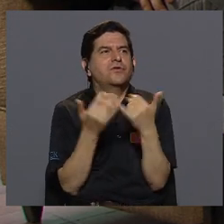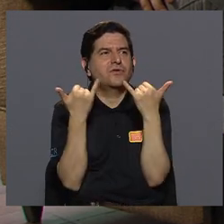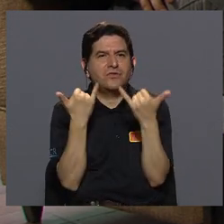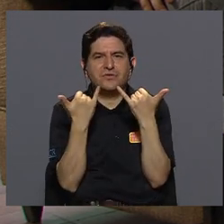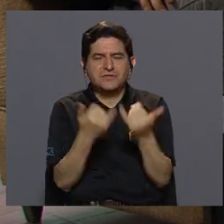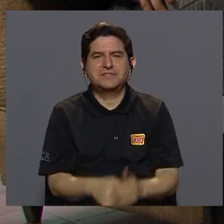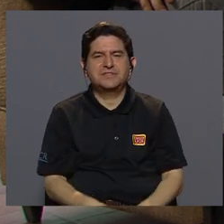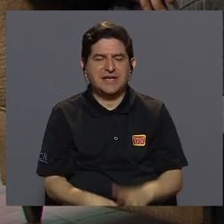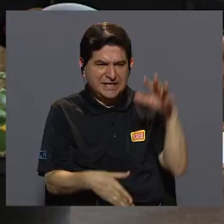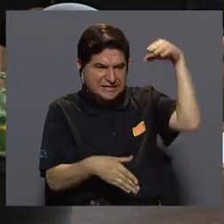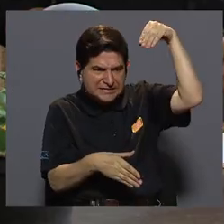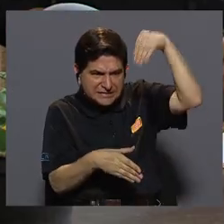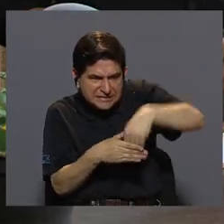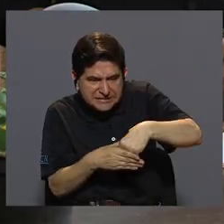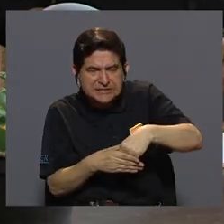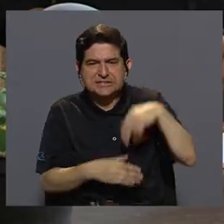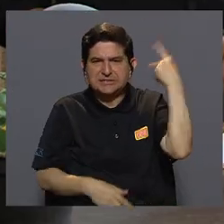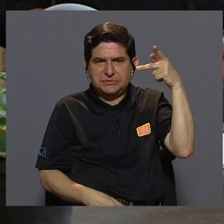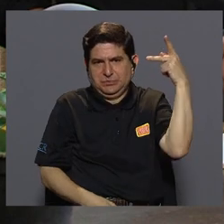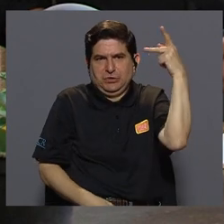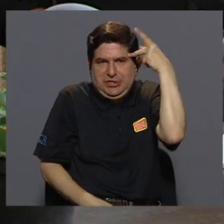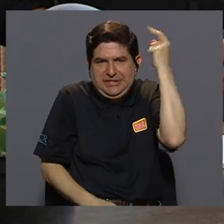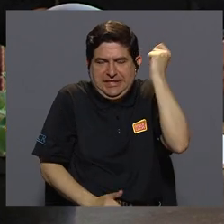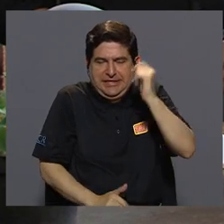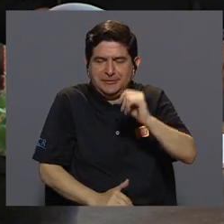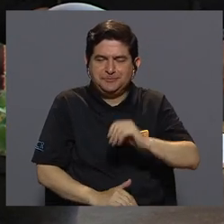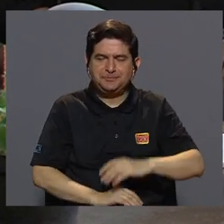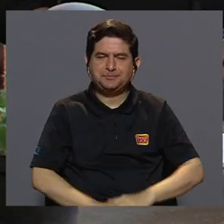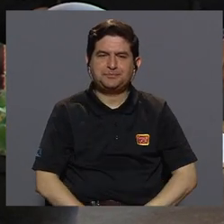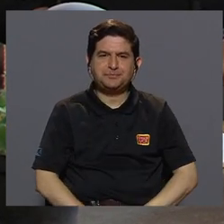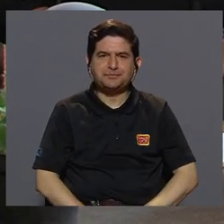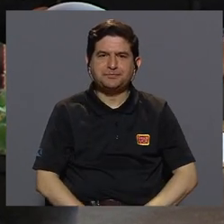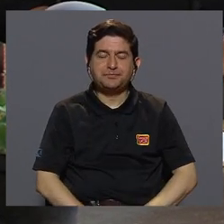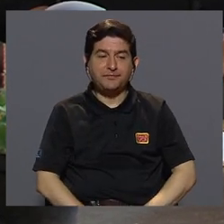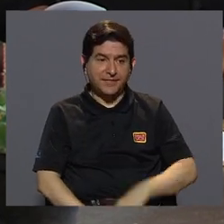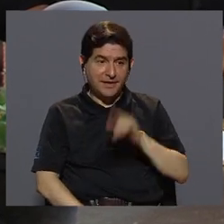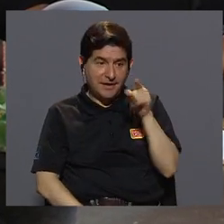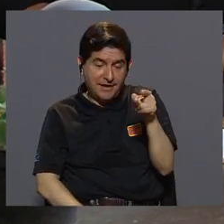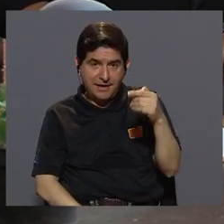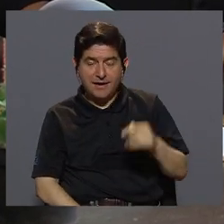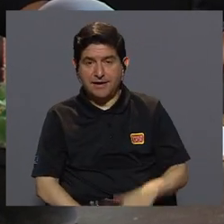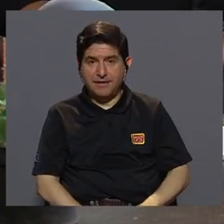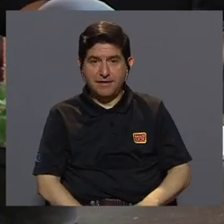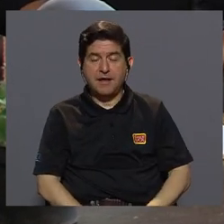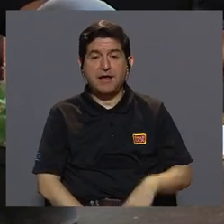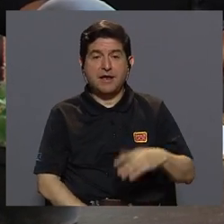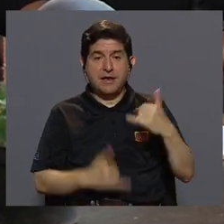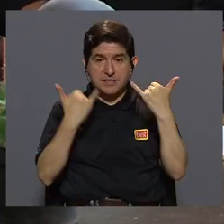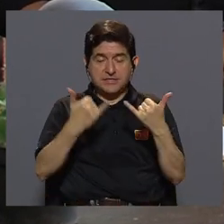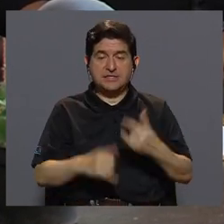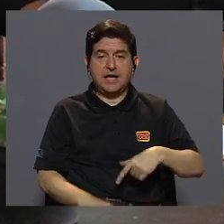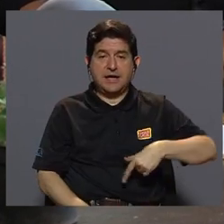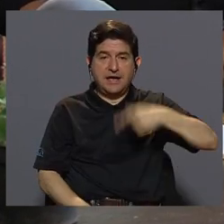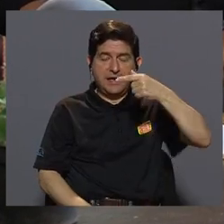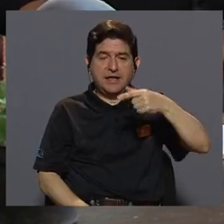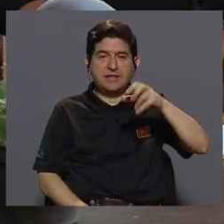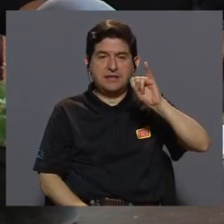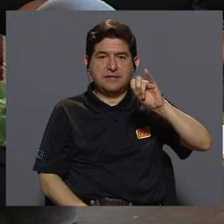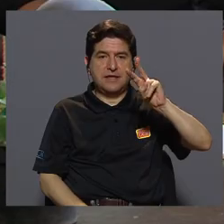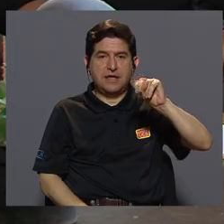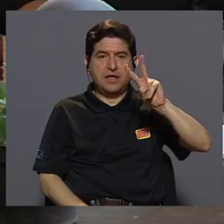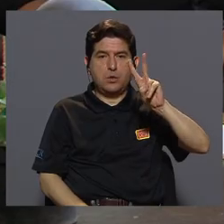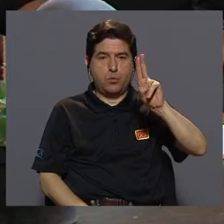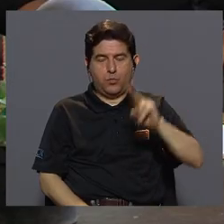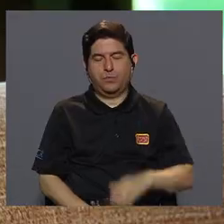de ya la inmersión de Rodrigo en la política y todo, y que él fue gerente del IMGO. Entonces,